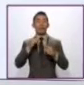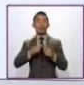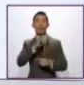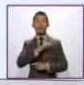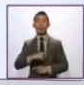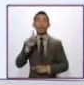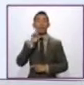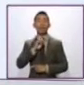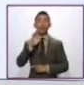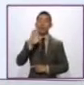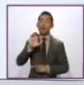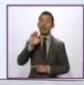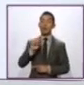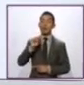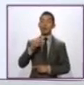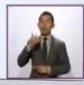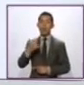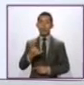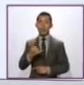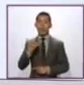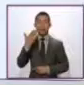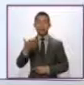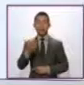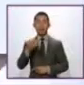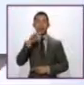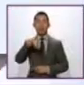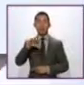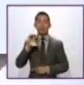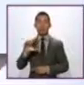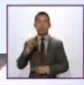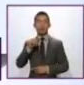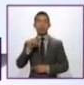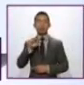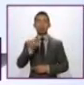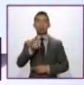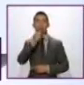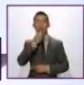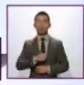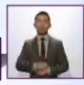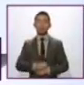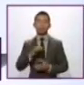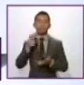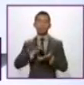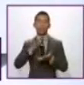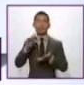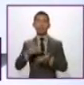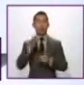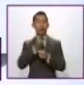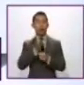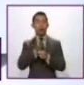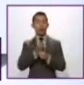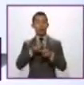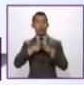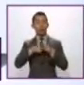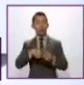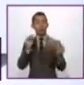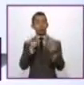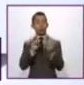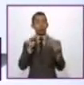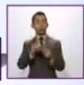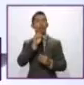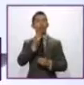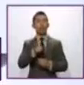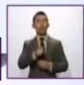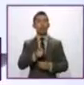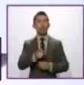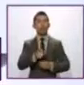candidata Betty León. Adelante, candidata, tiene 60 segundos. Muchísimas gracias. A lo largo de este debate de inicio nos hemos dado cuenta que hay